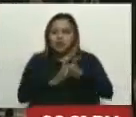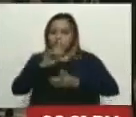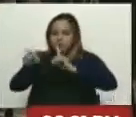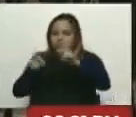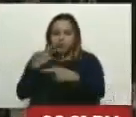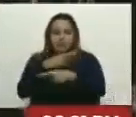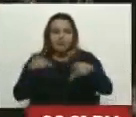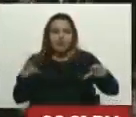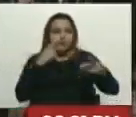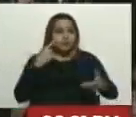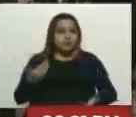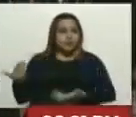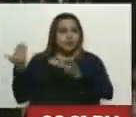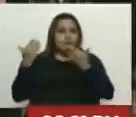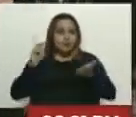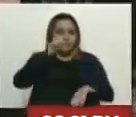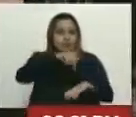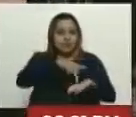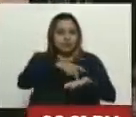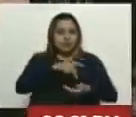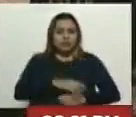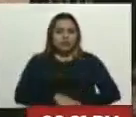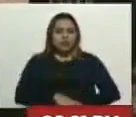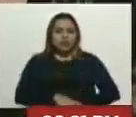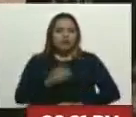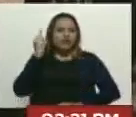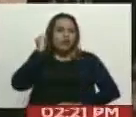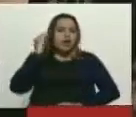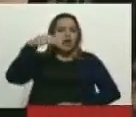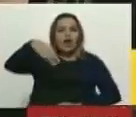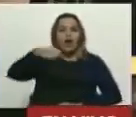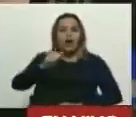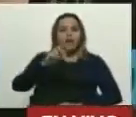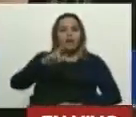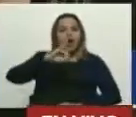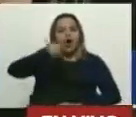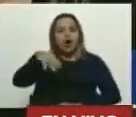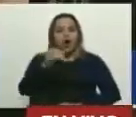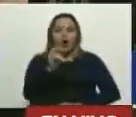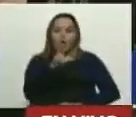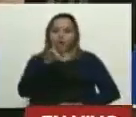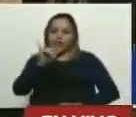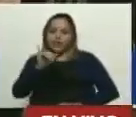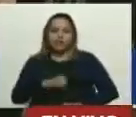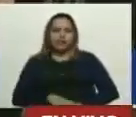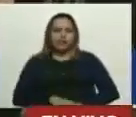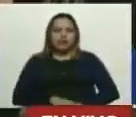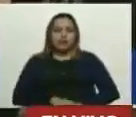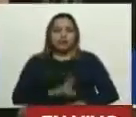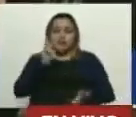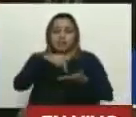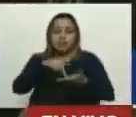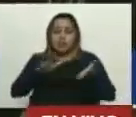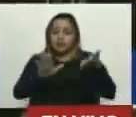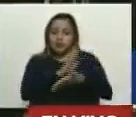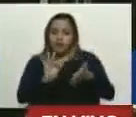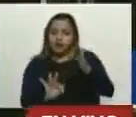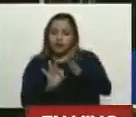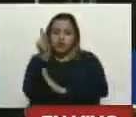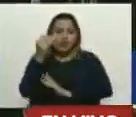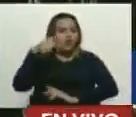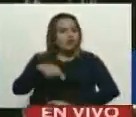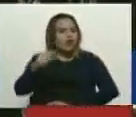y en este momento escucharemos la intervención de Marjorie Enrique, una de las participantes integrantes de estas fundaciones que el